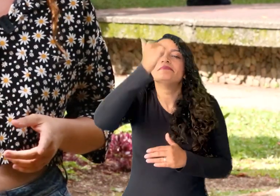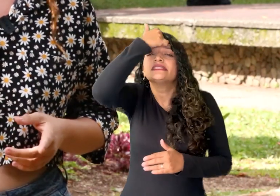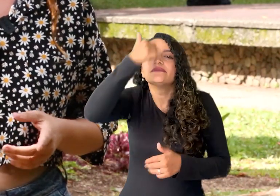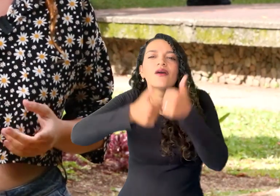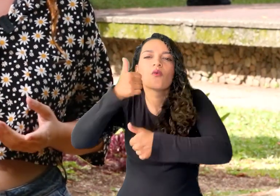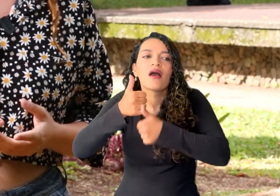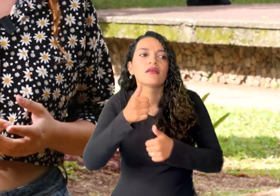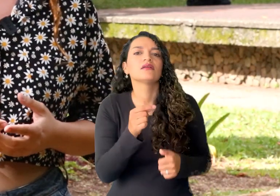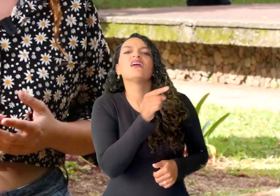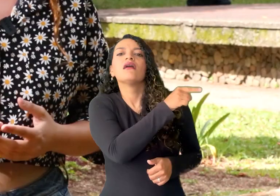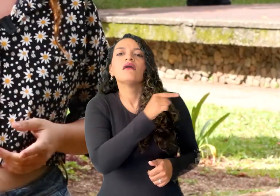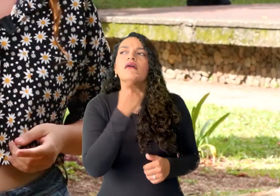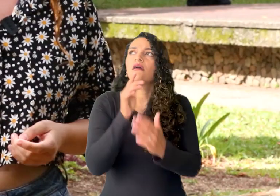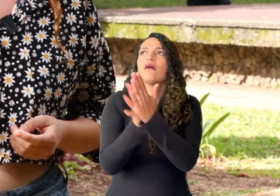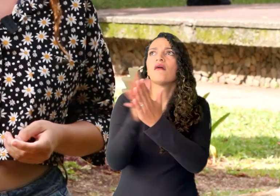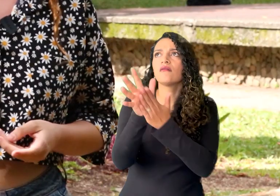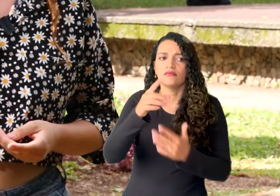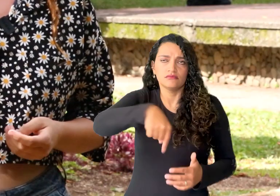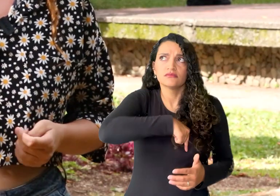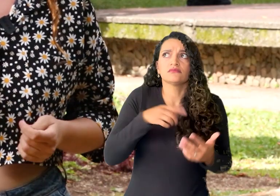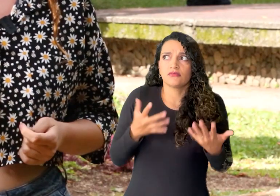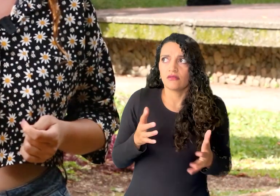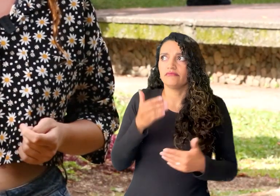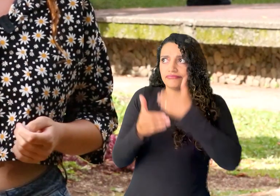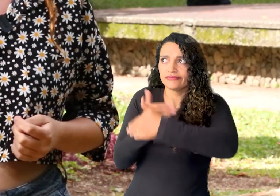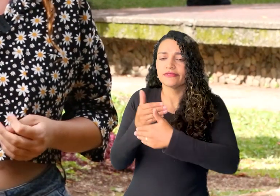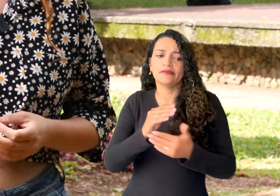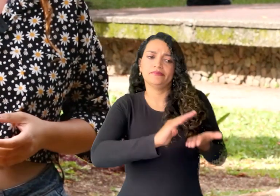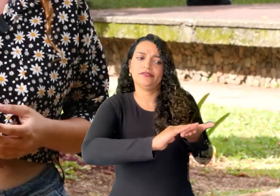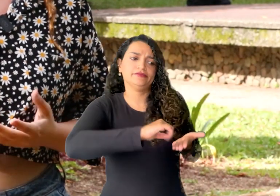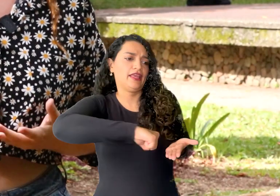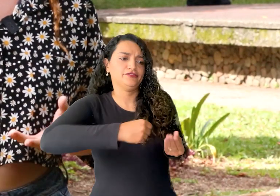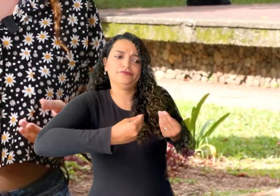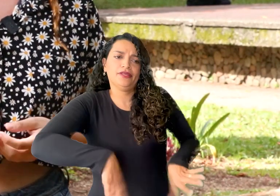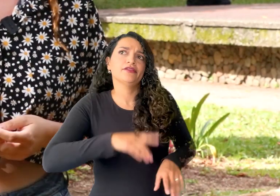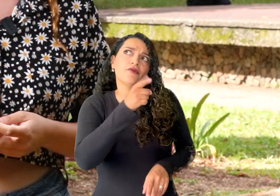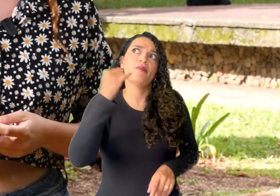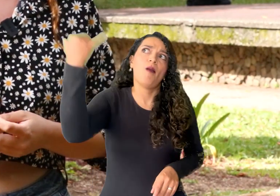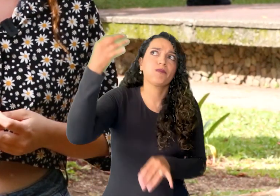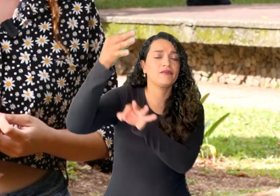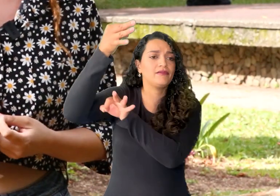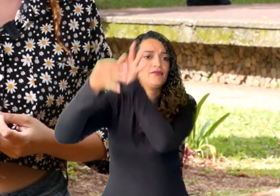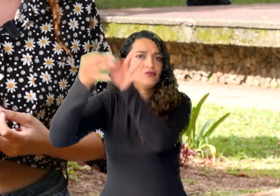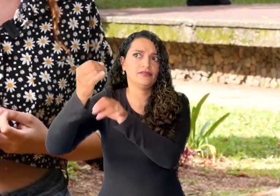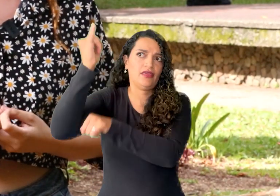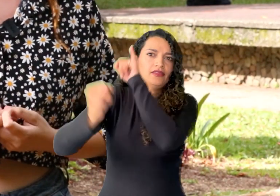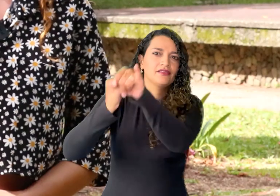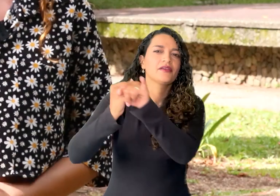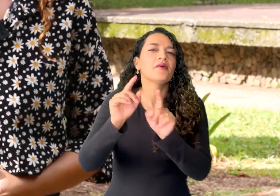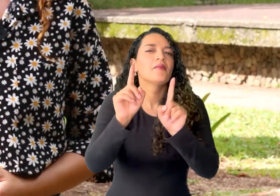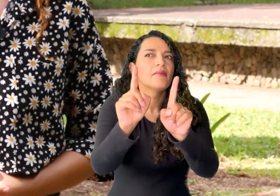punto principal de la controversia es la pérdida de la prerrogativa de reparación frente a la decisión de un tribunal